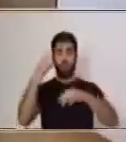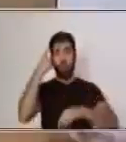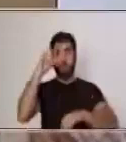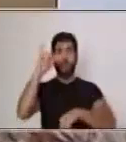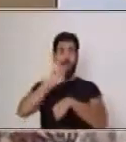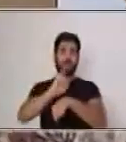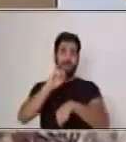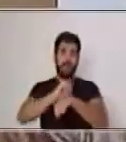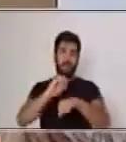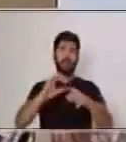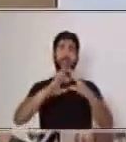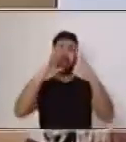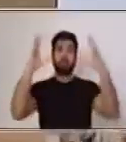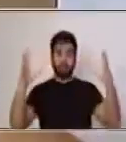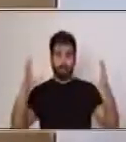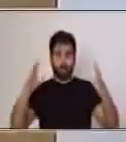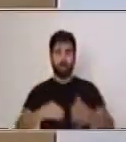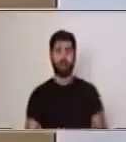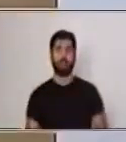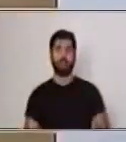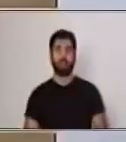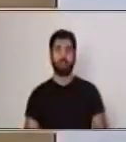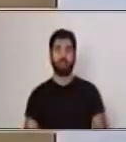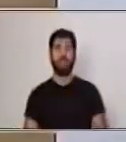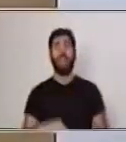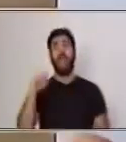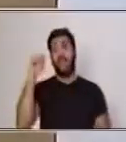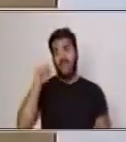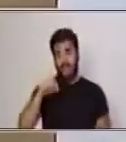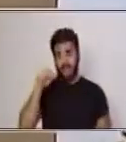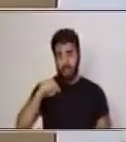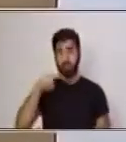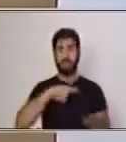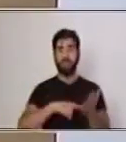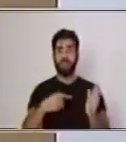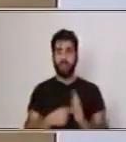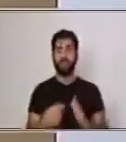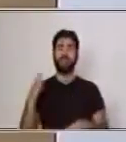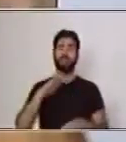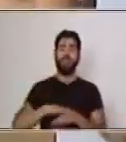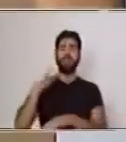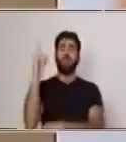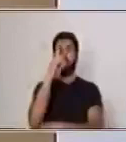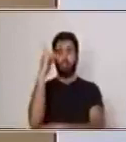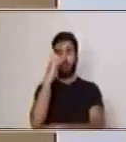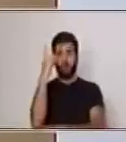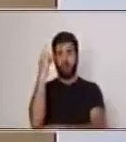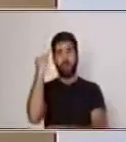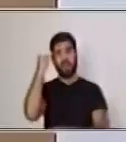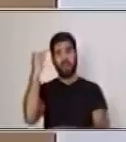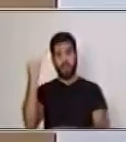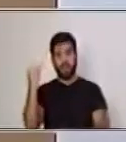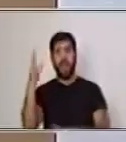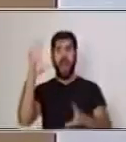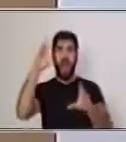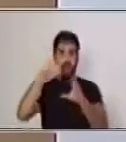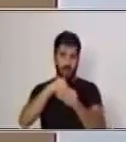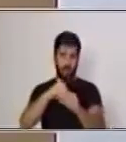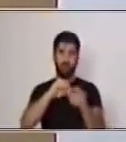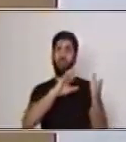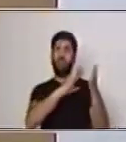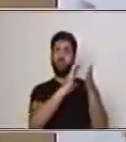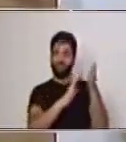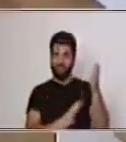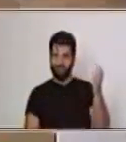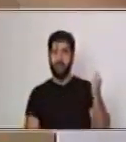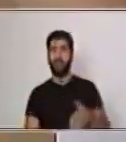la estructura de las catedrales. Esto es lo más importante dentro de este texto.